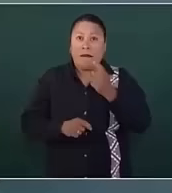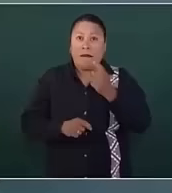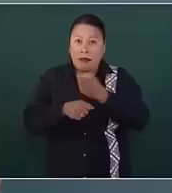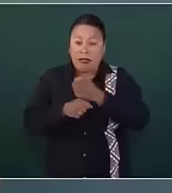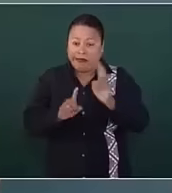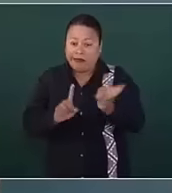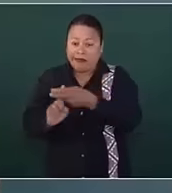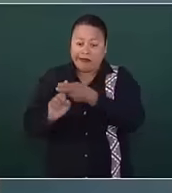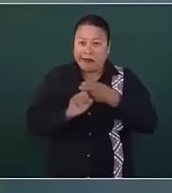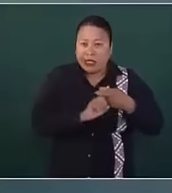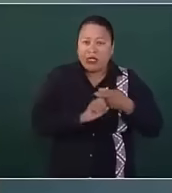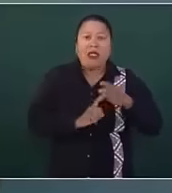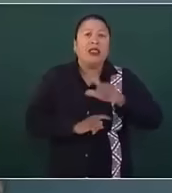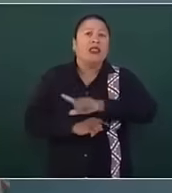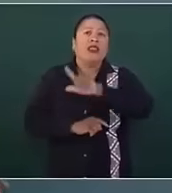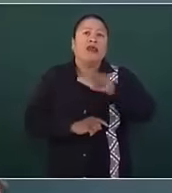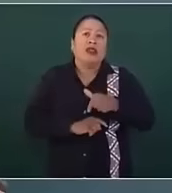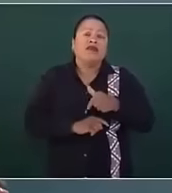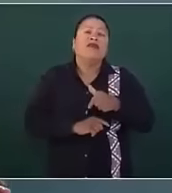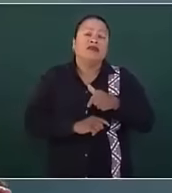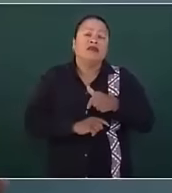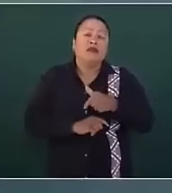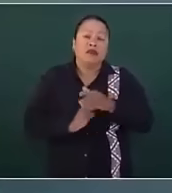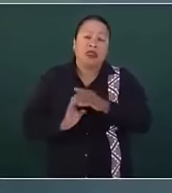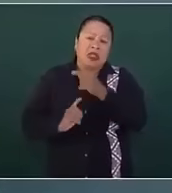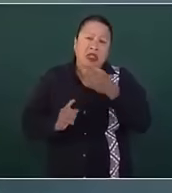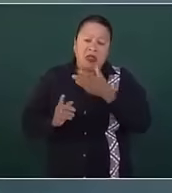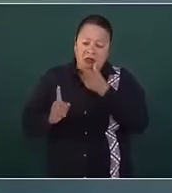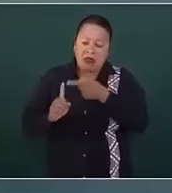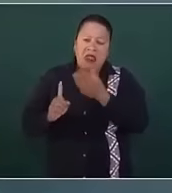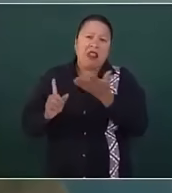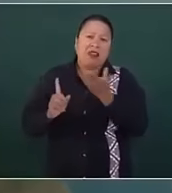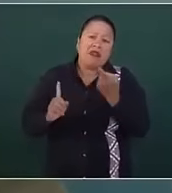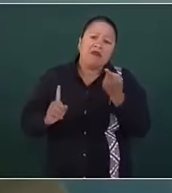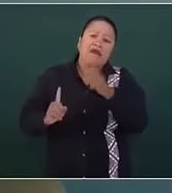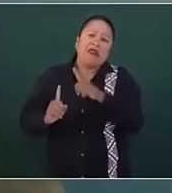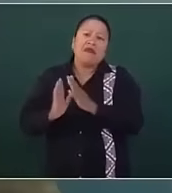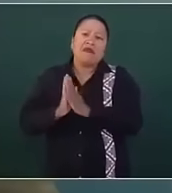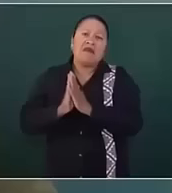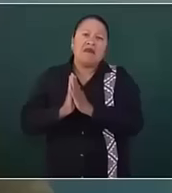secuestradas, y posteriormente ordena